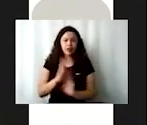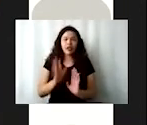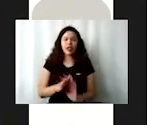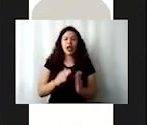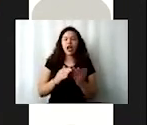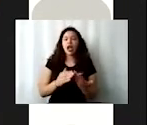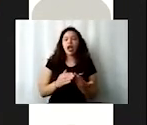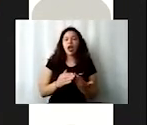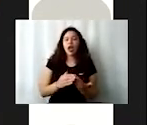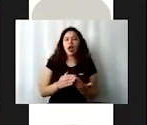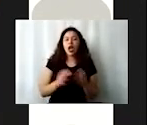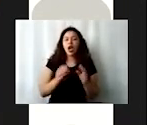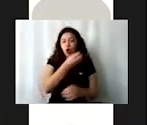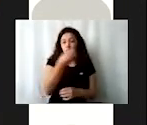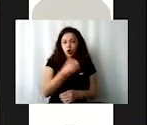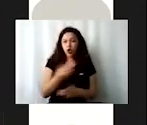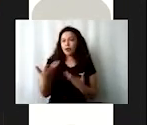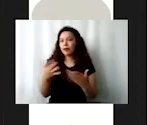o semiestructuradas.